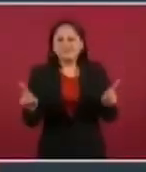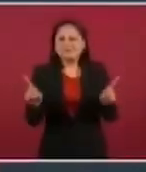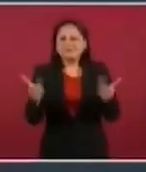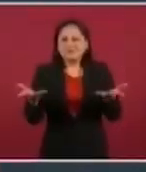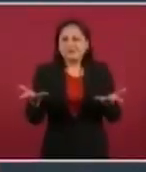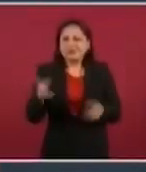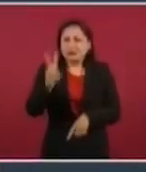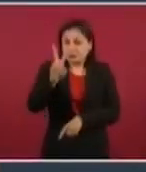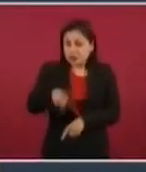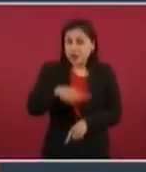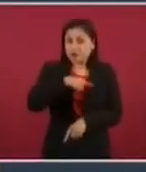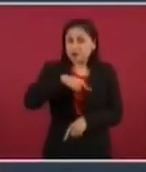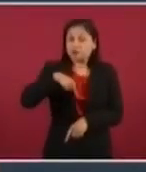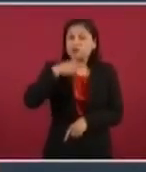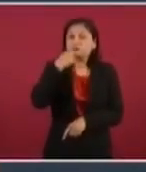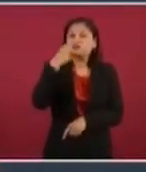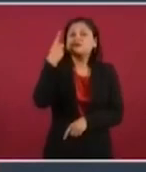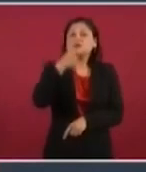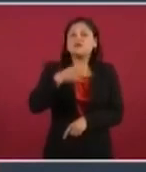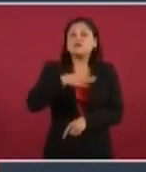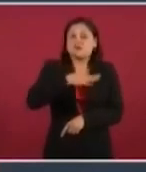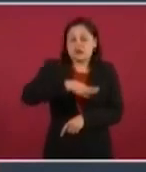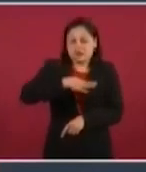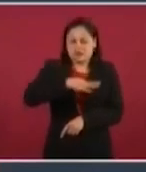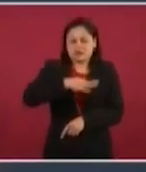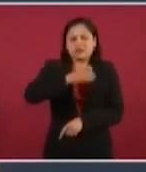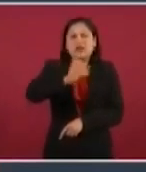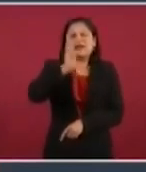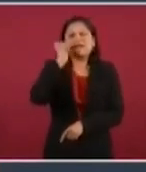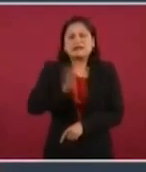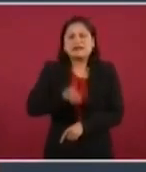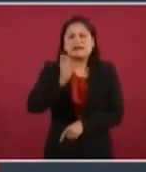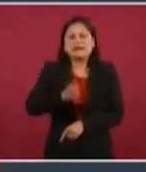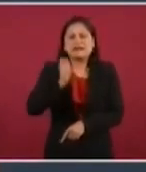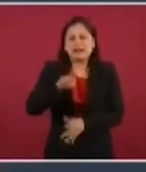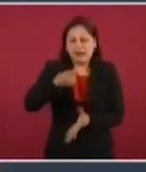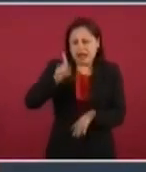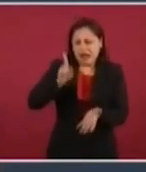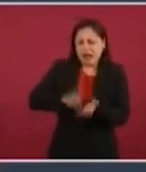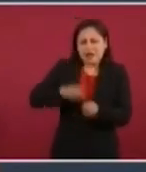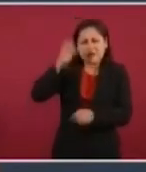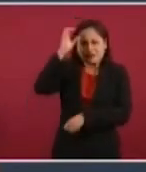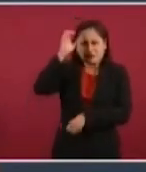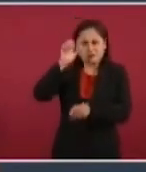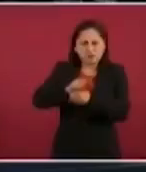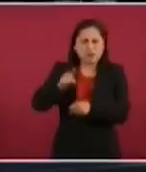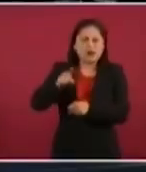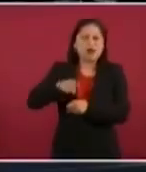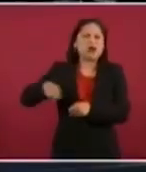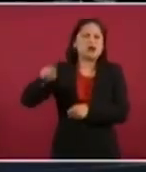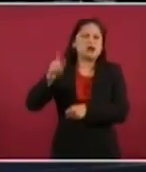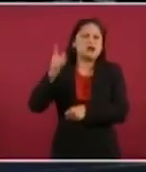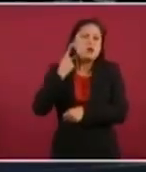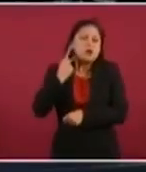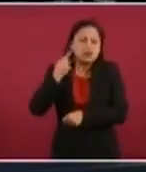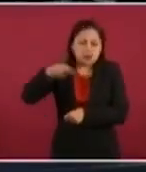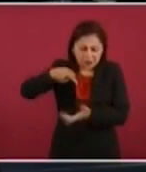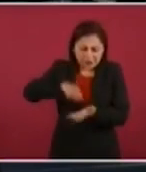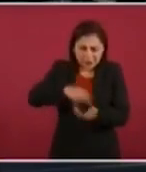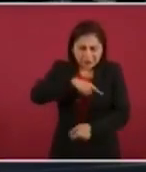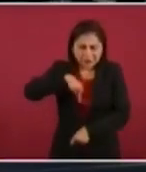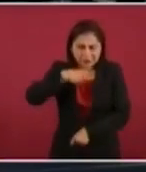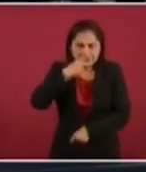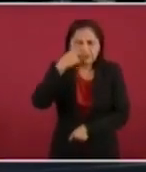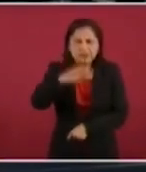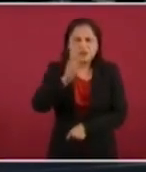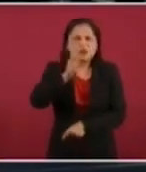dicho muchas veces es el zócalo corazón político social cultural de méxico la verdadera felicidad es estar